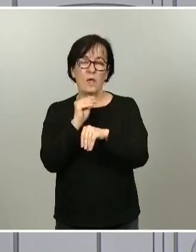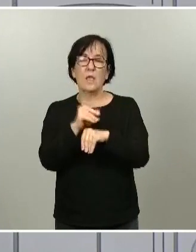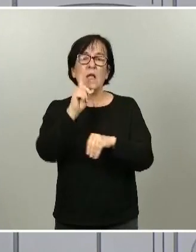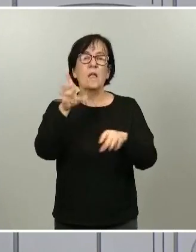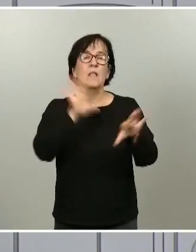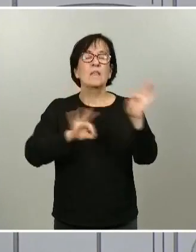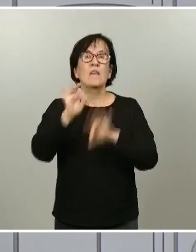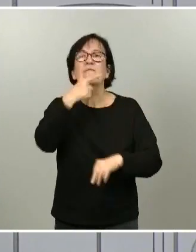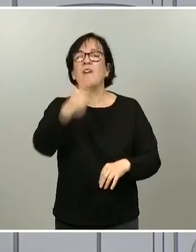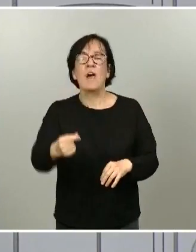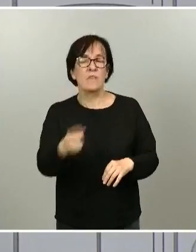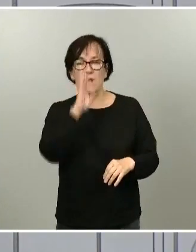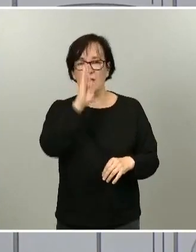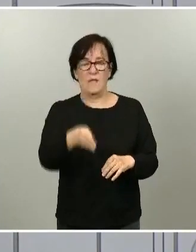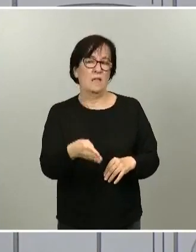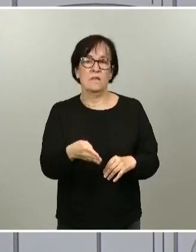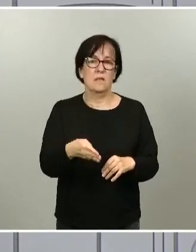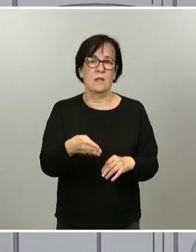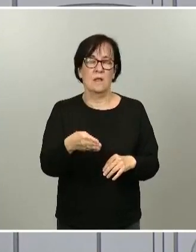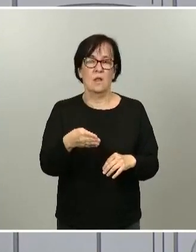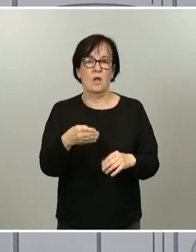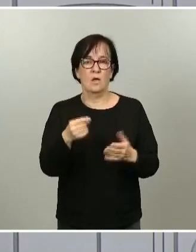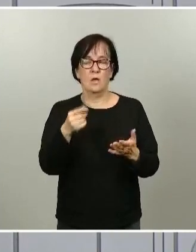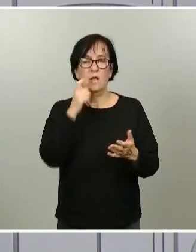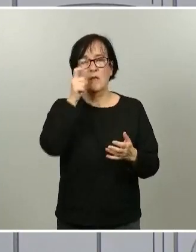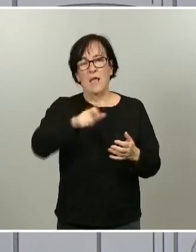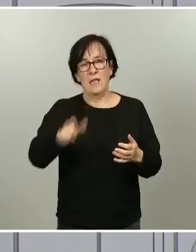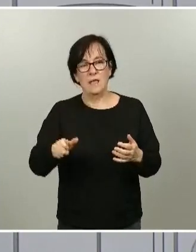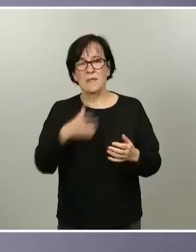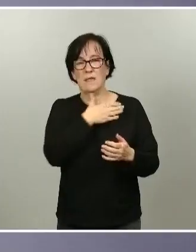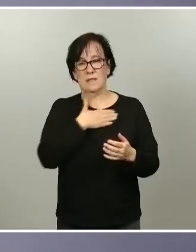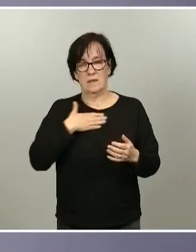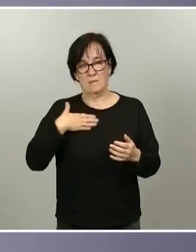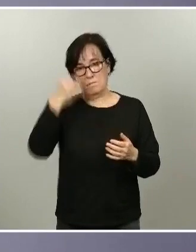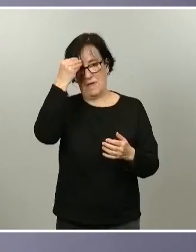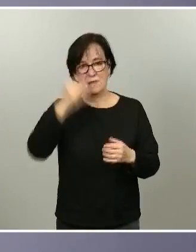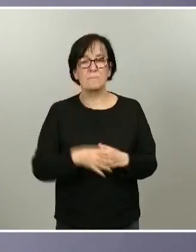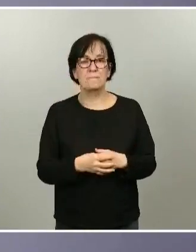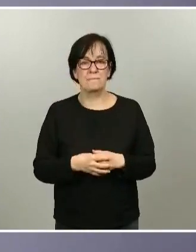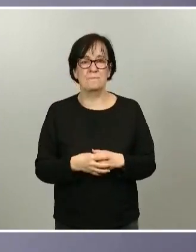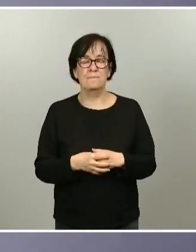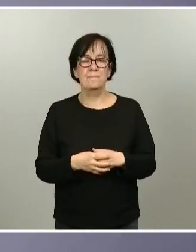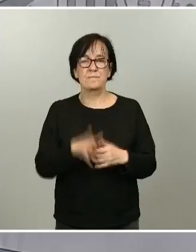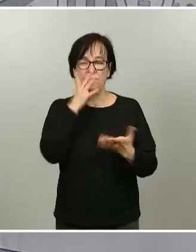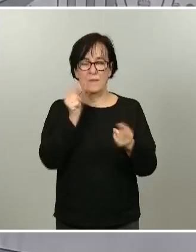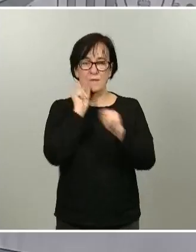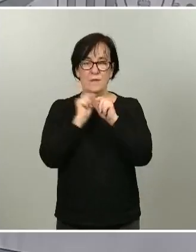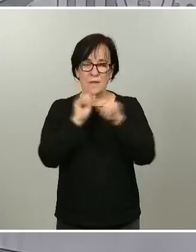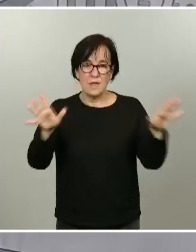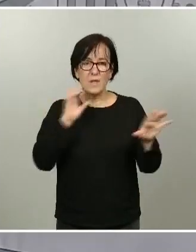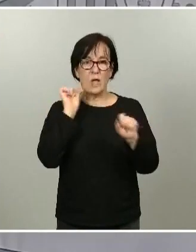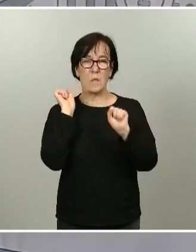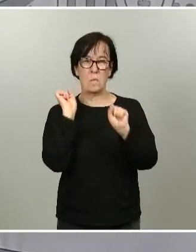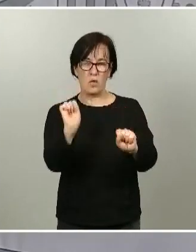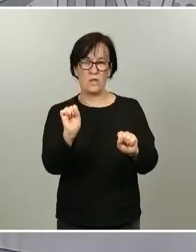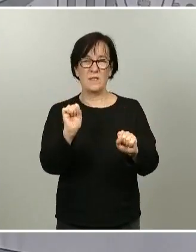ni tan directa como en algunos puntos la gente quiere hacer creer. Hablando de transmisión y de inmunidad, hay una